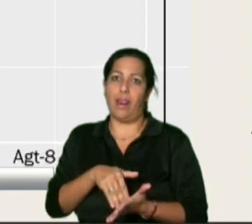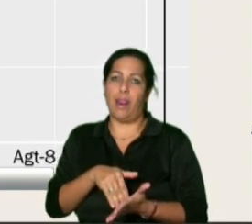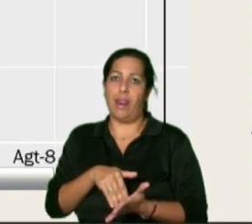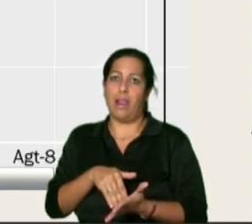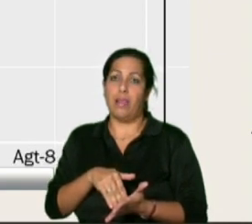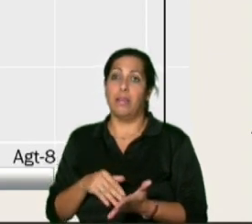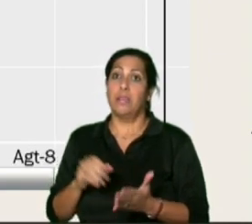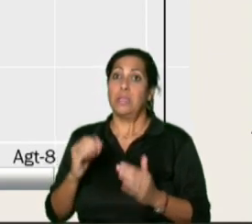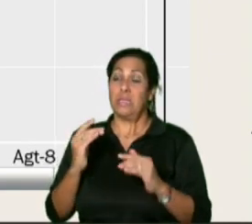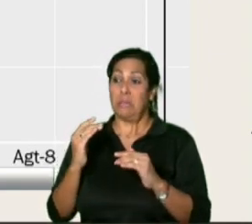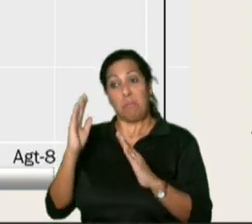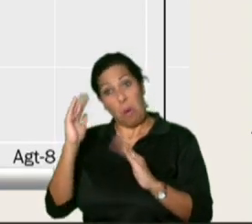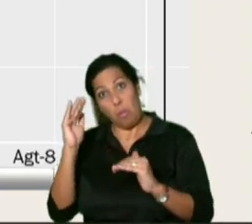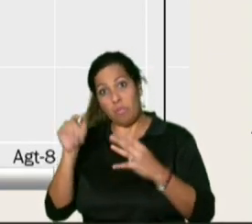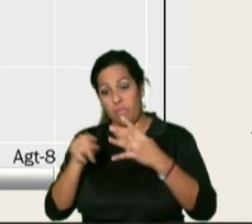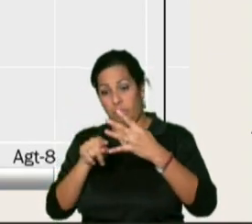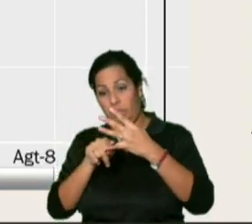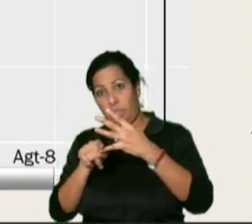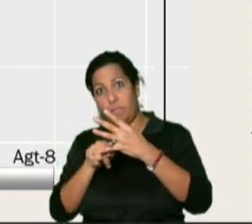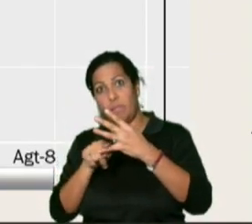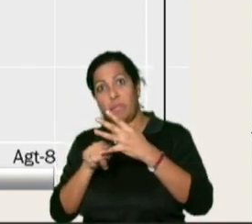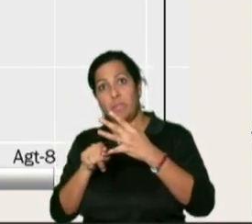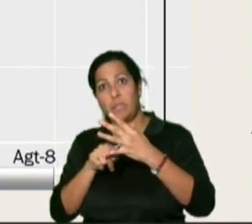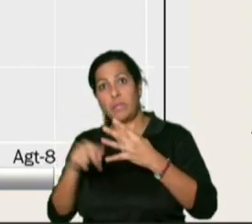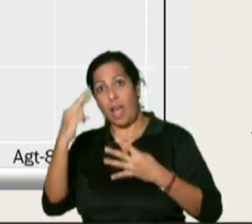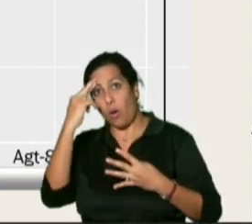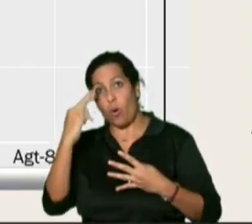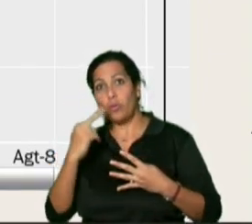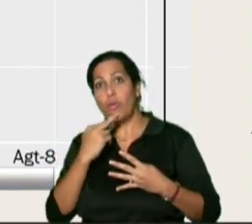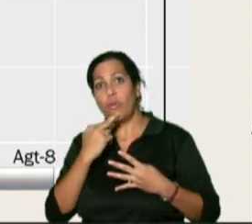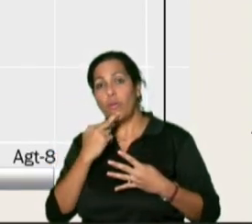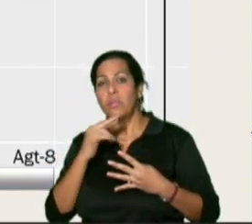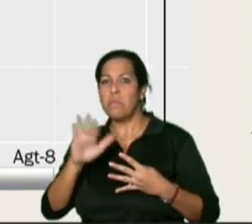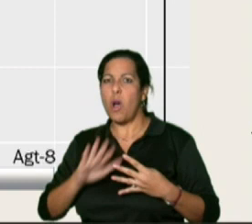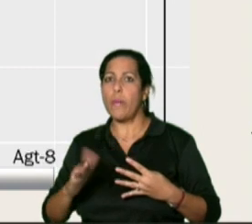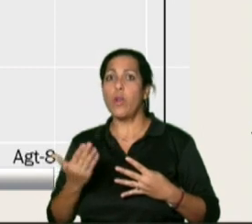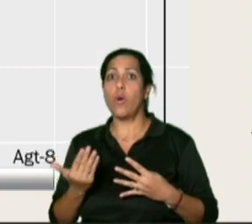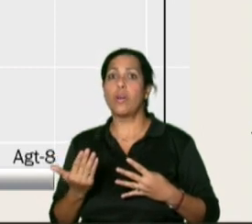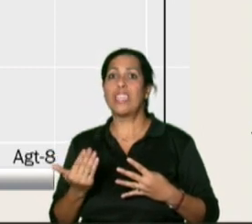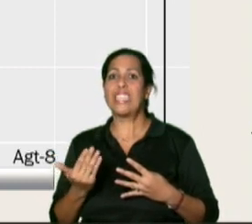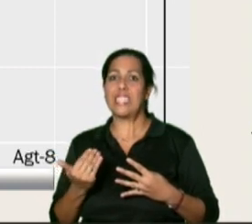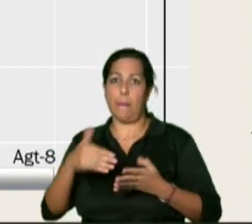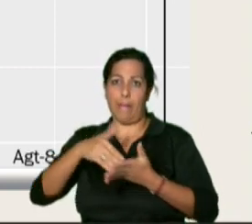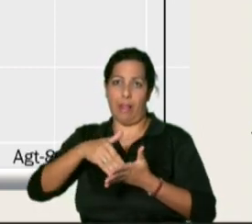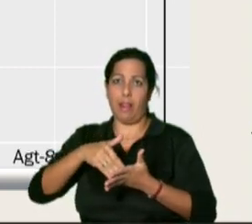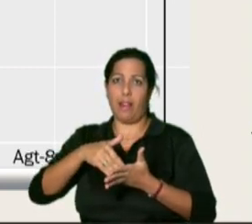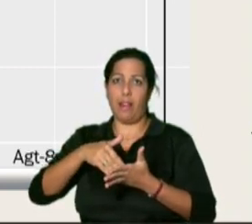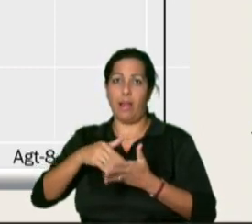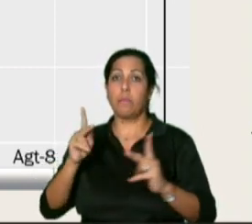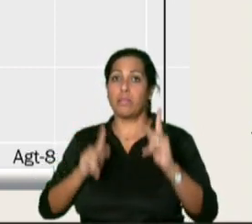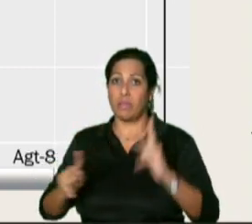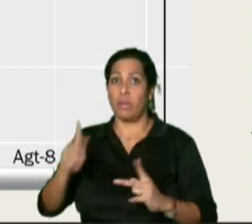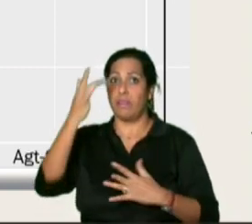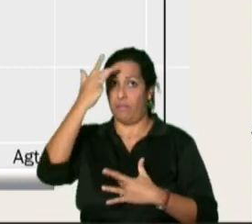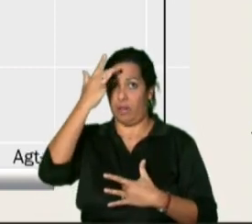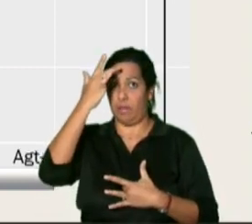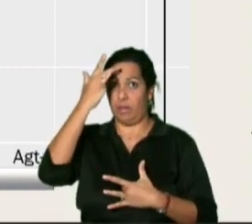que para el 29 de agosto tuviéramos poco más de 15.000 casos. En el peor de los